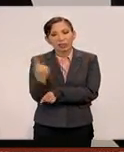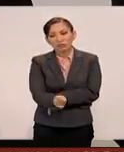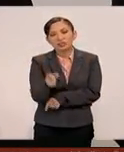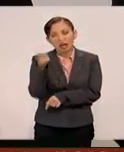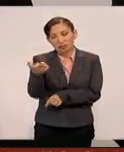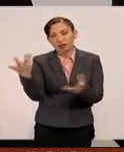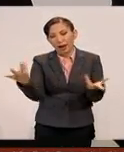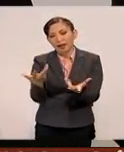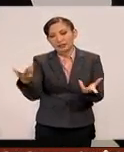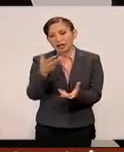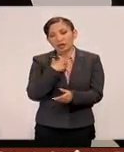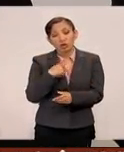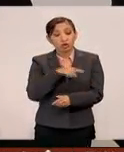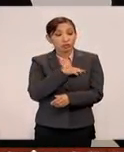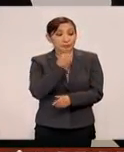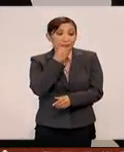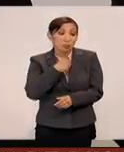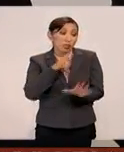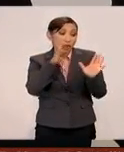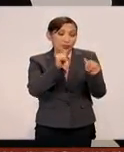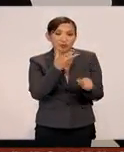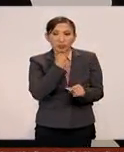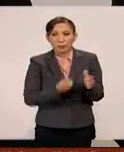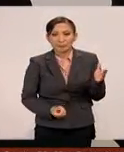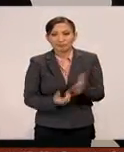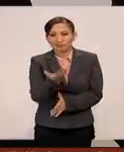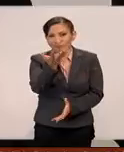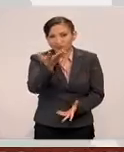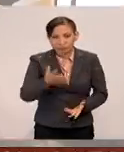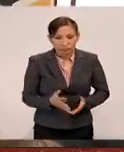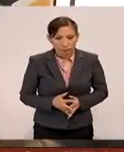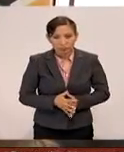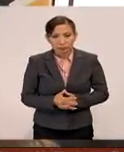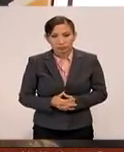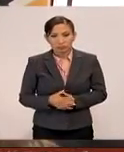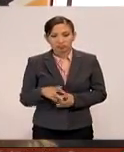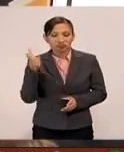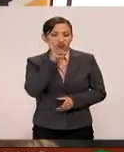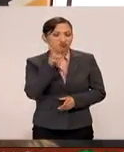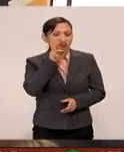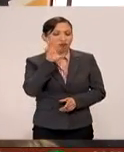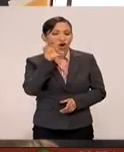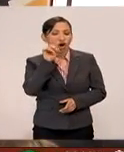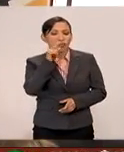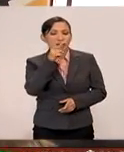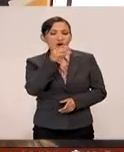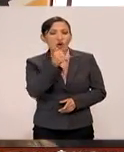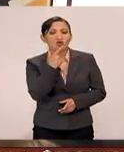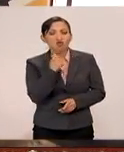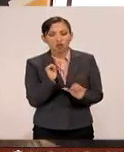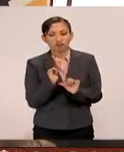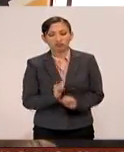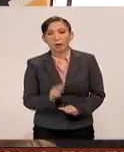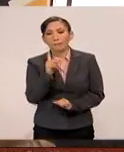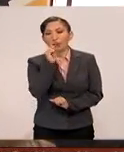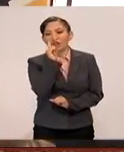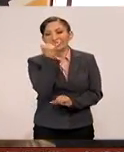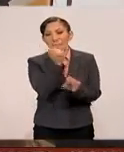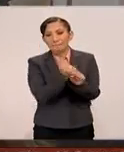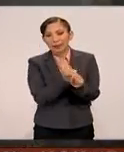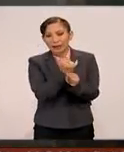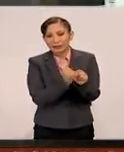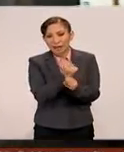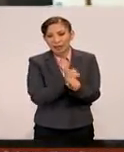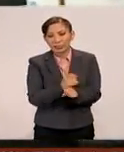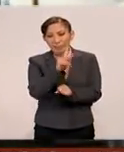y esto provoca que nosotros tengamos que soltar al sujeto. El operativo Código Rojo está a cargo de la Policía de Investigación